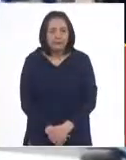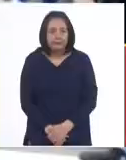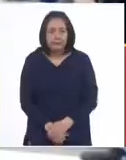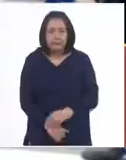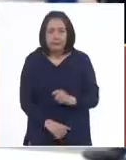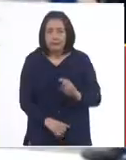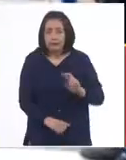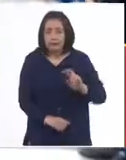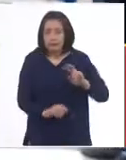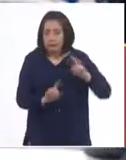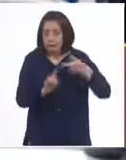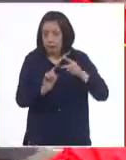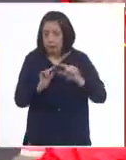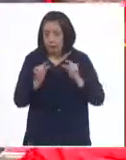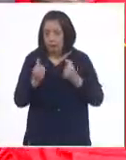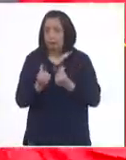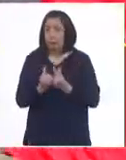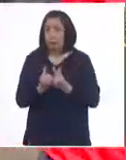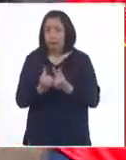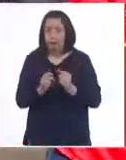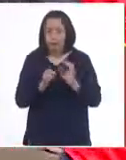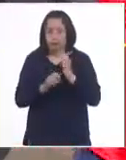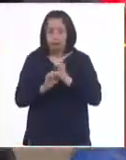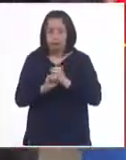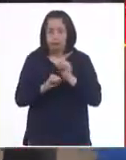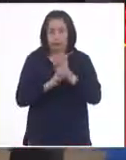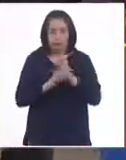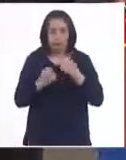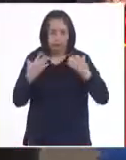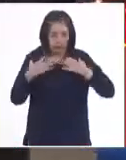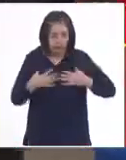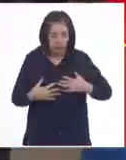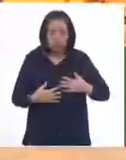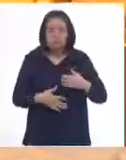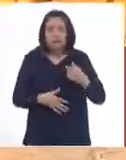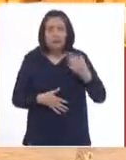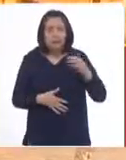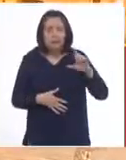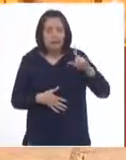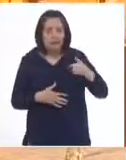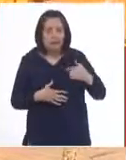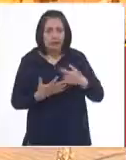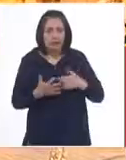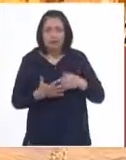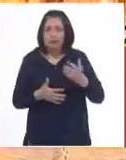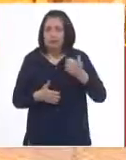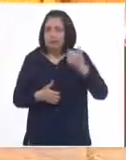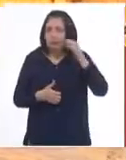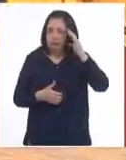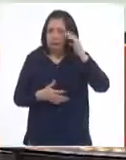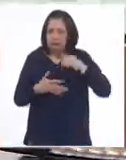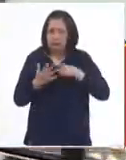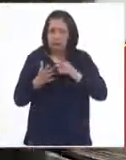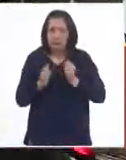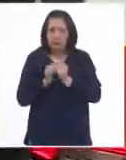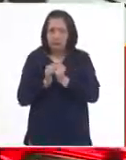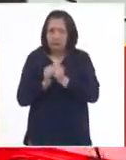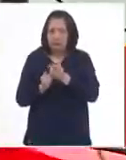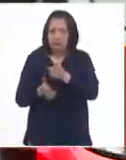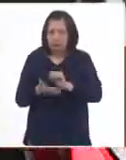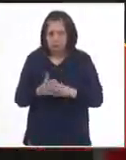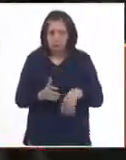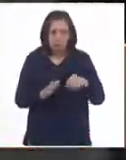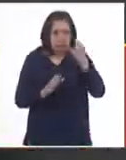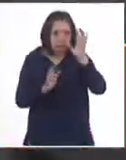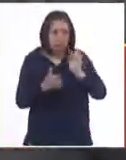En un segundo anillo de seguridad con chalecos rojos con el símbolo de Perú Libre, estaban los licenciados de las Fuerzas Armadas, quienes acompañan a Castillo,